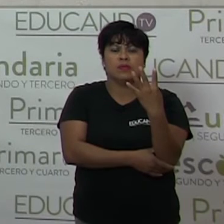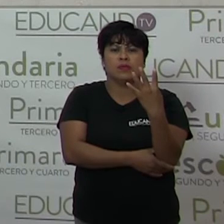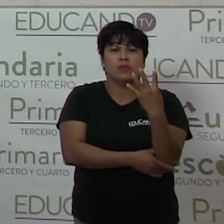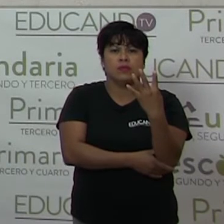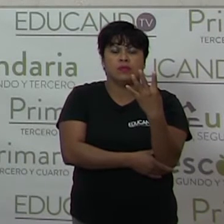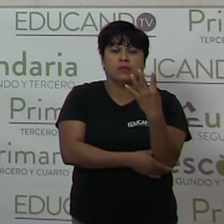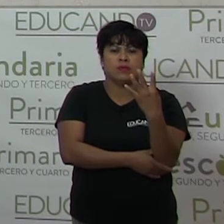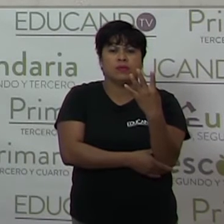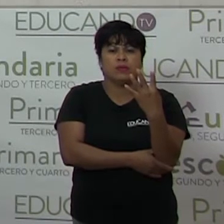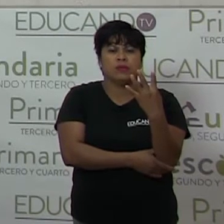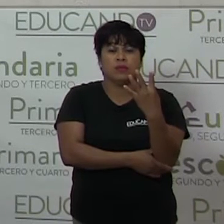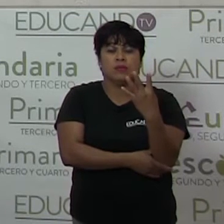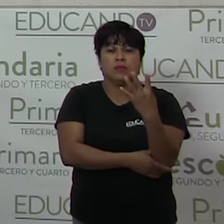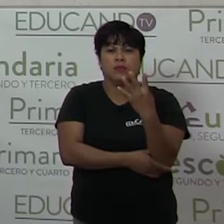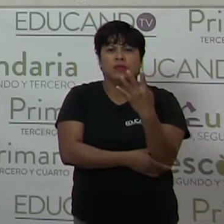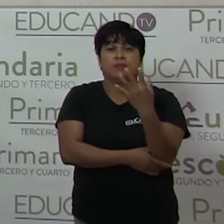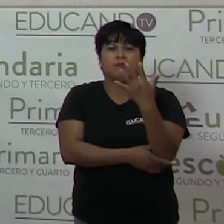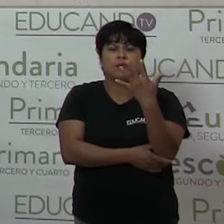4